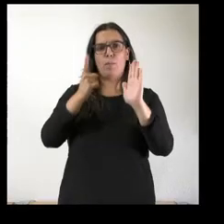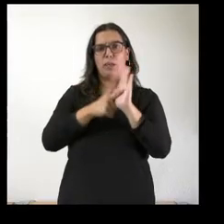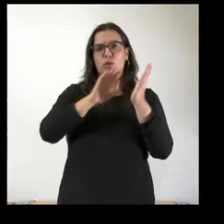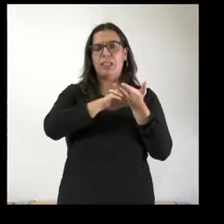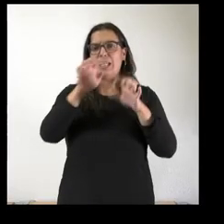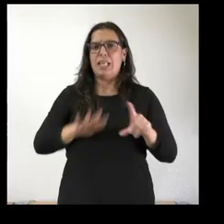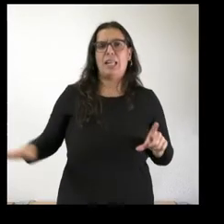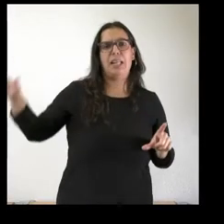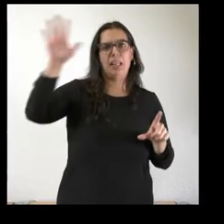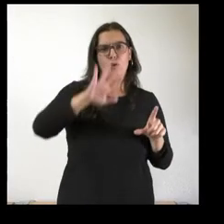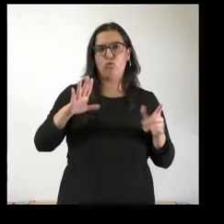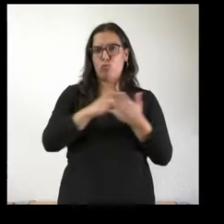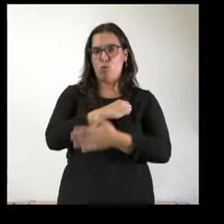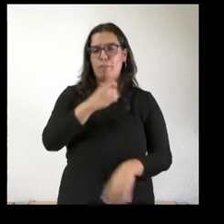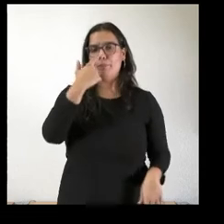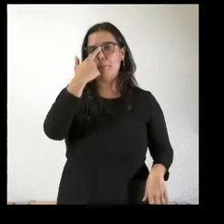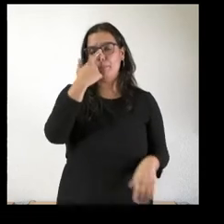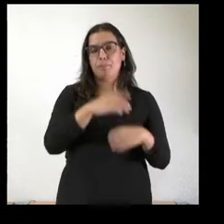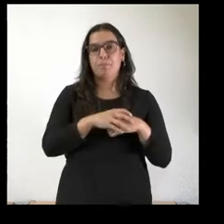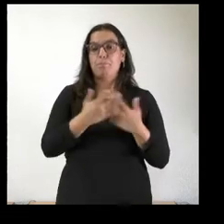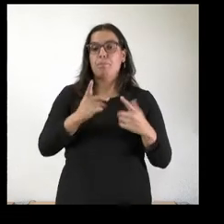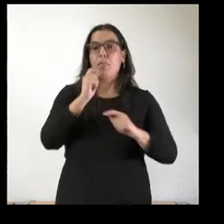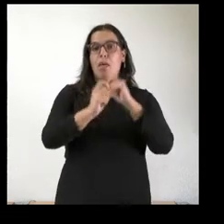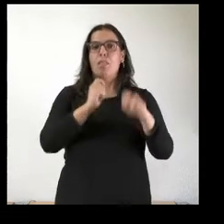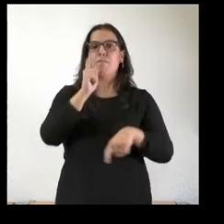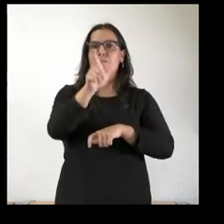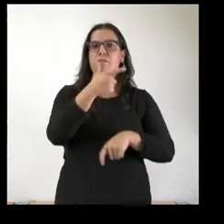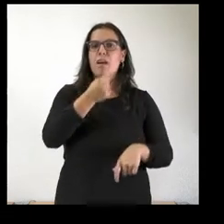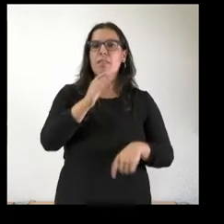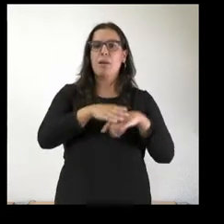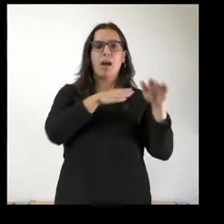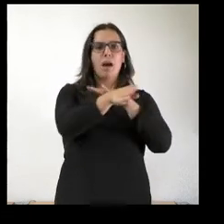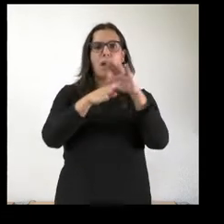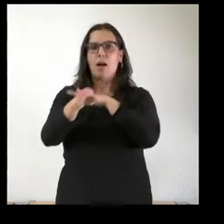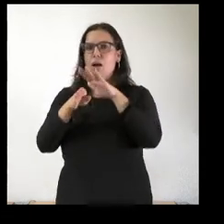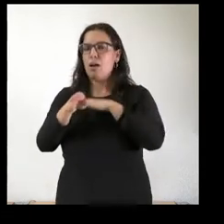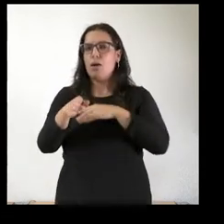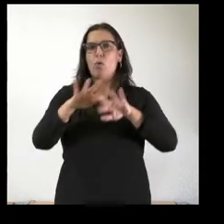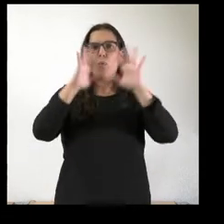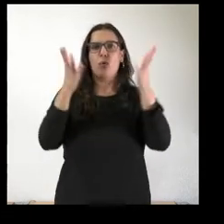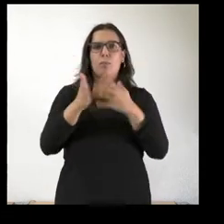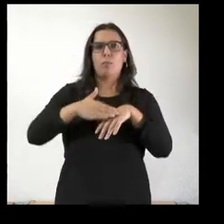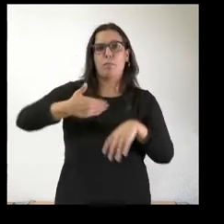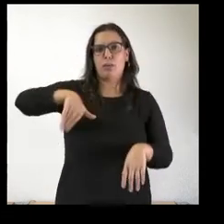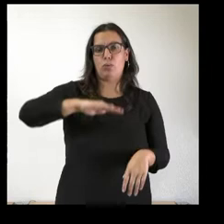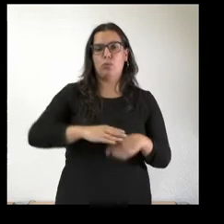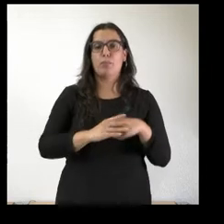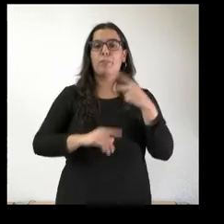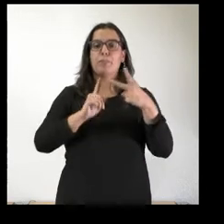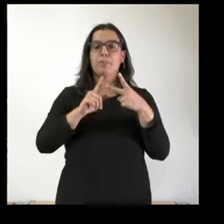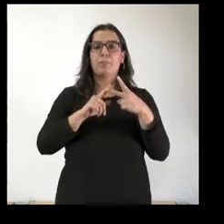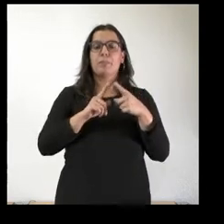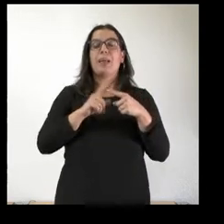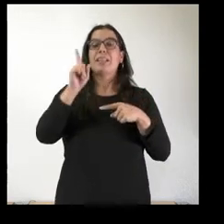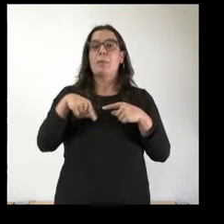todo el territorio de Castilla y León para favorecer la accesibilidad universal al sistema de transporte por carretera. Se flexibilizarán